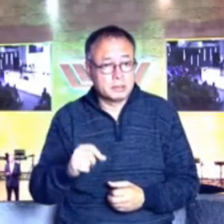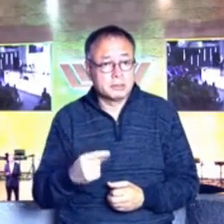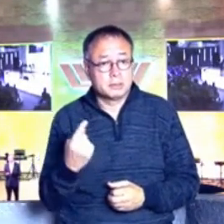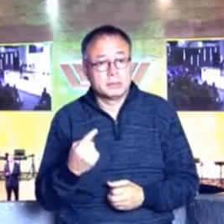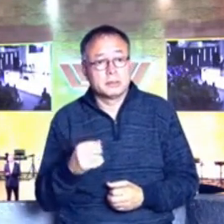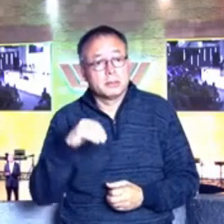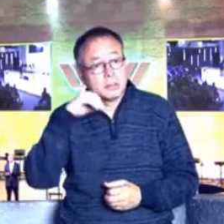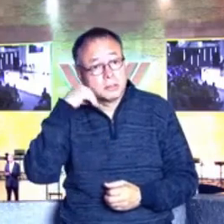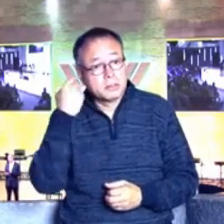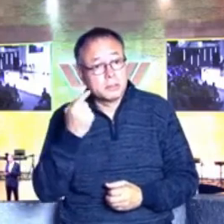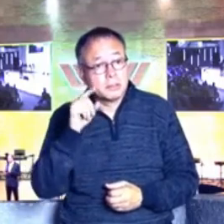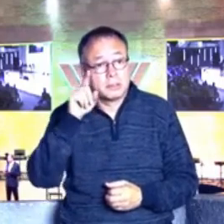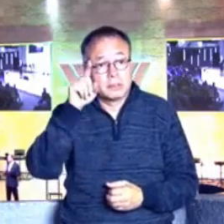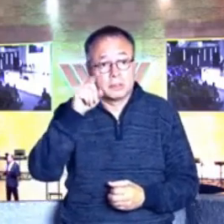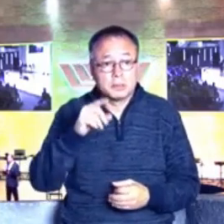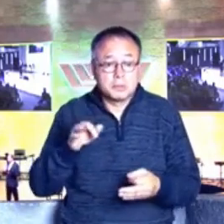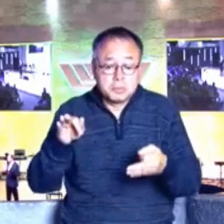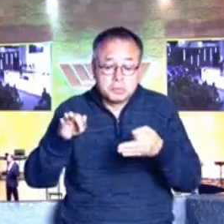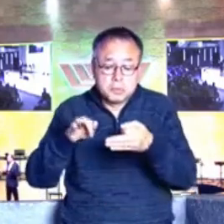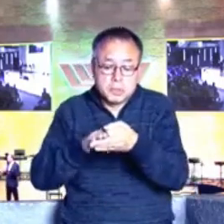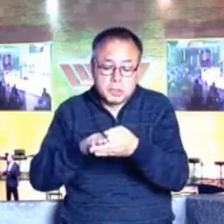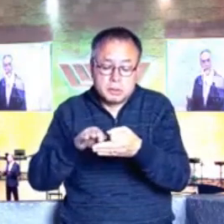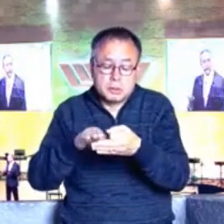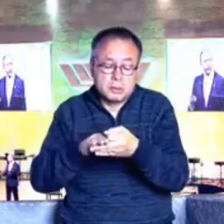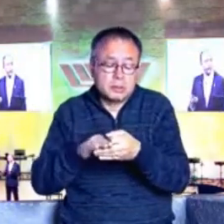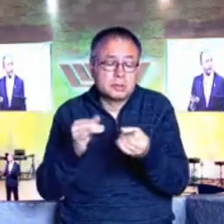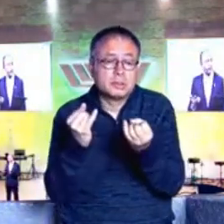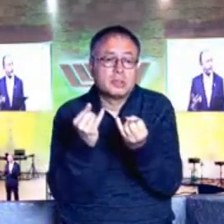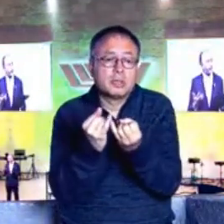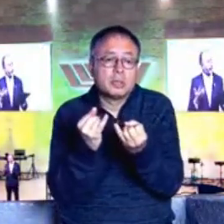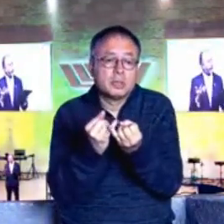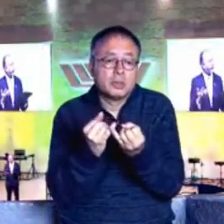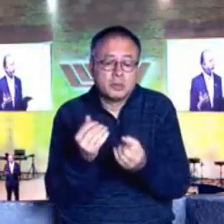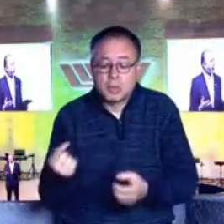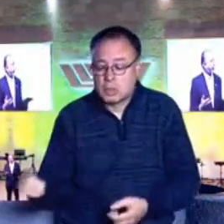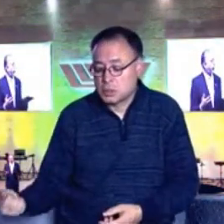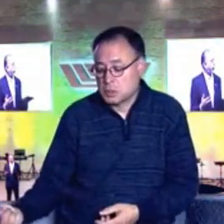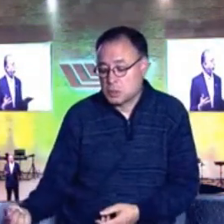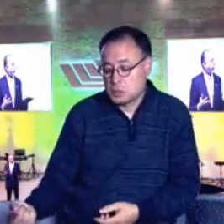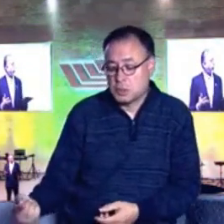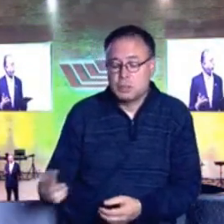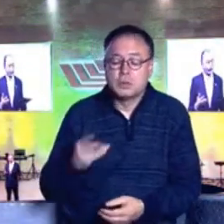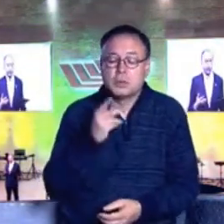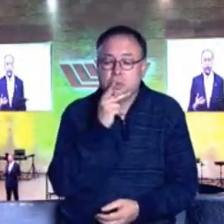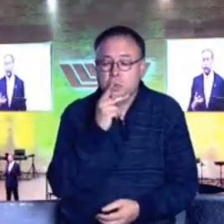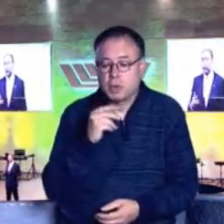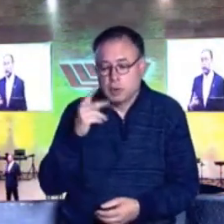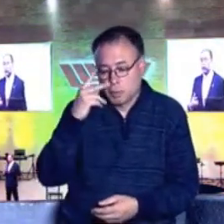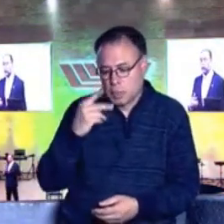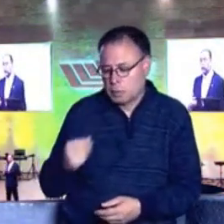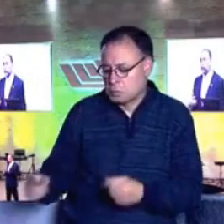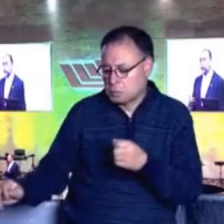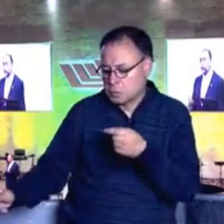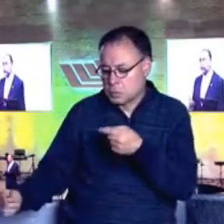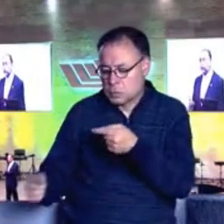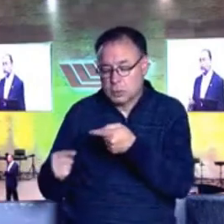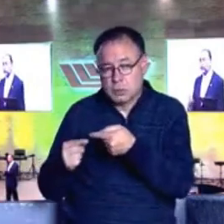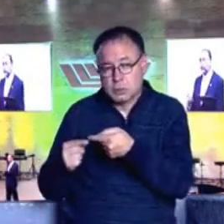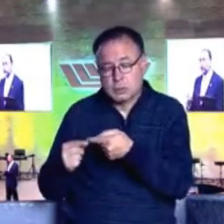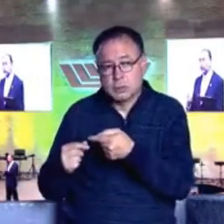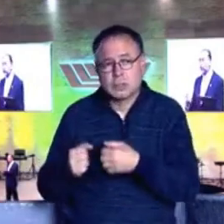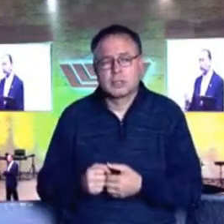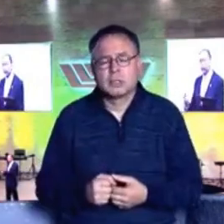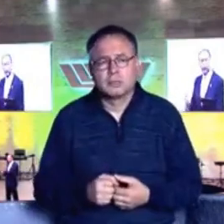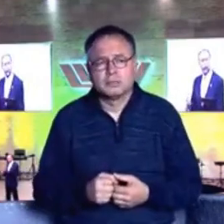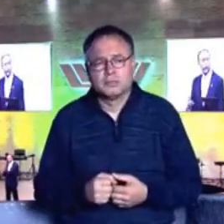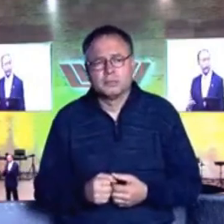acerques como un niño que se acerca a su padre para pedirle algo él quiere que tú y yo nos acerquemos a nuestro padre Y cómo se